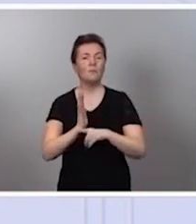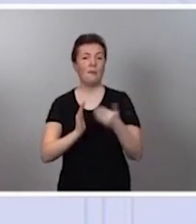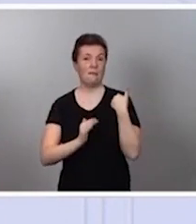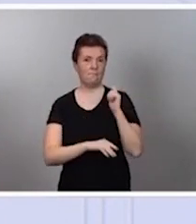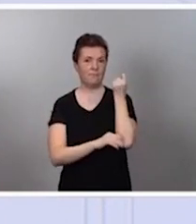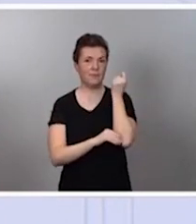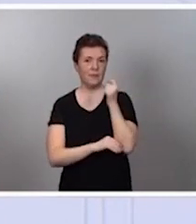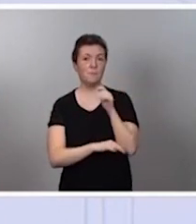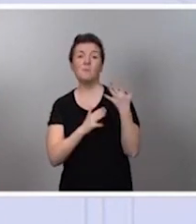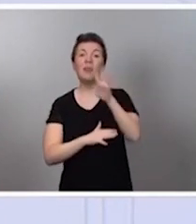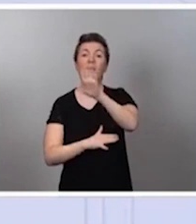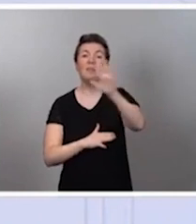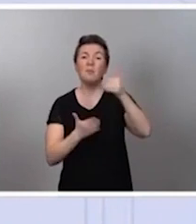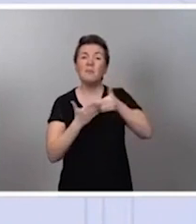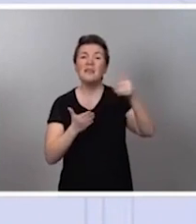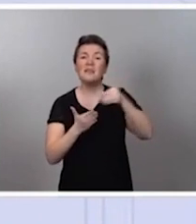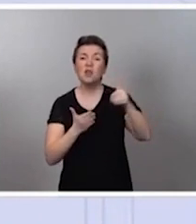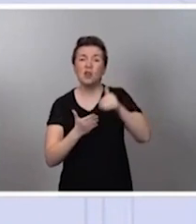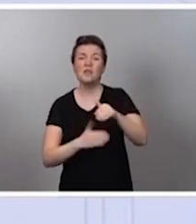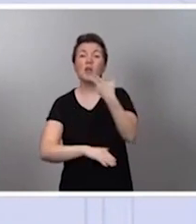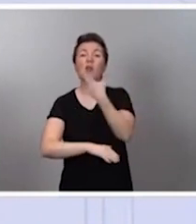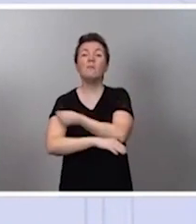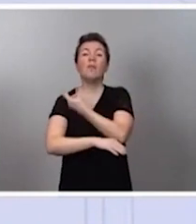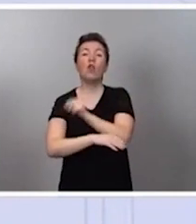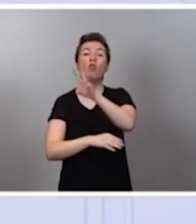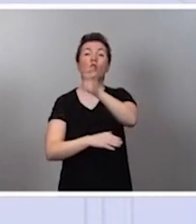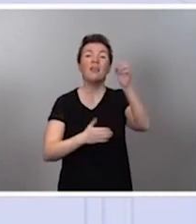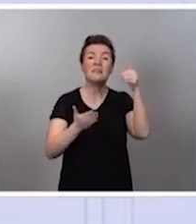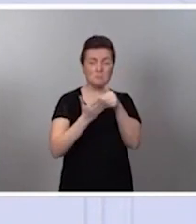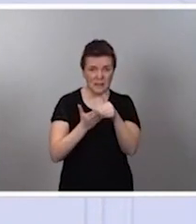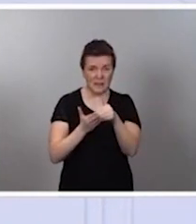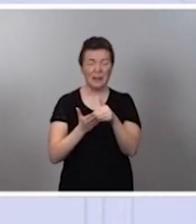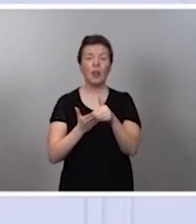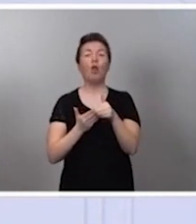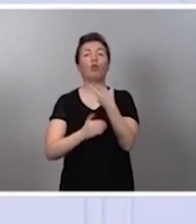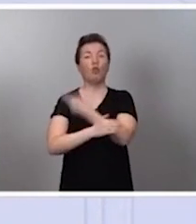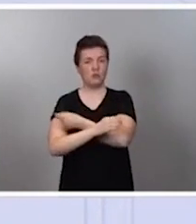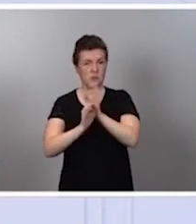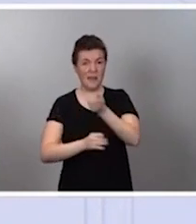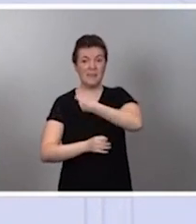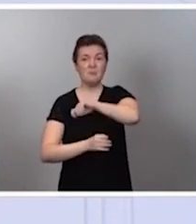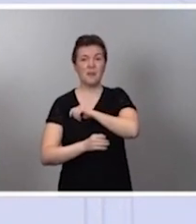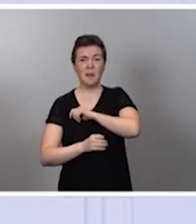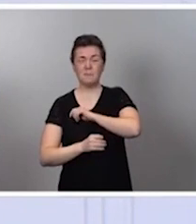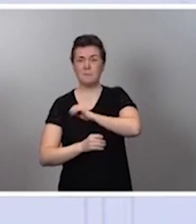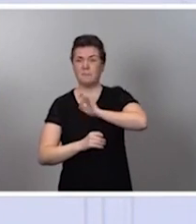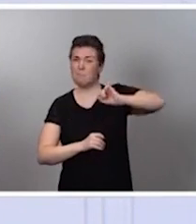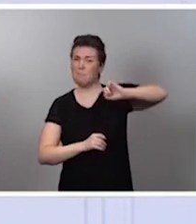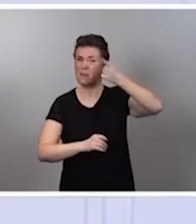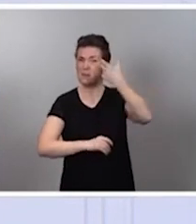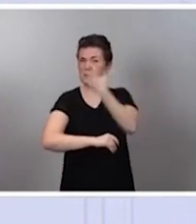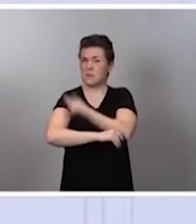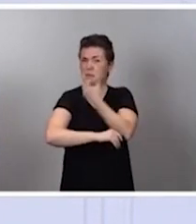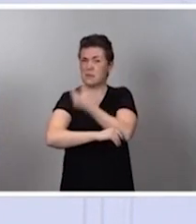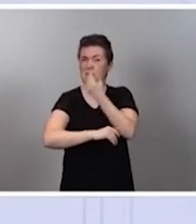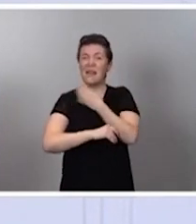que nos está demostrando es que los escollos que le han puesto el empleo hacen que la situación en España sea mucho